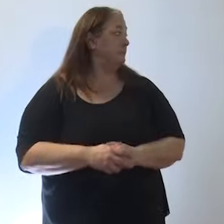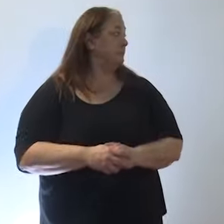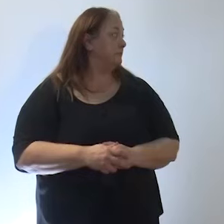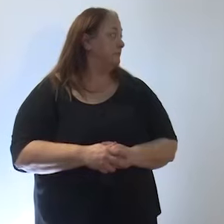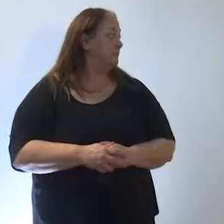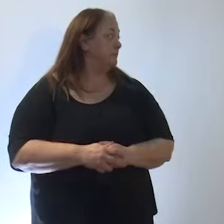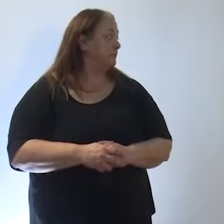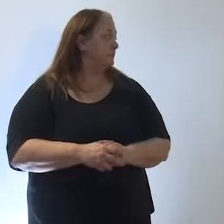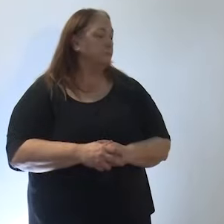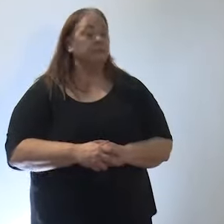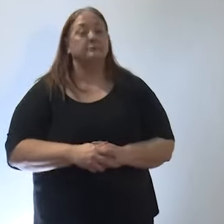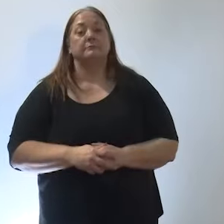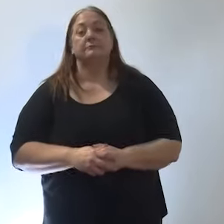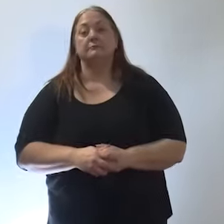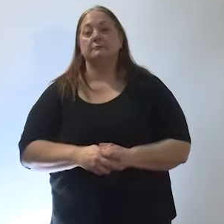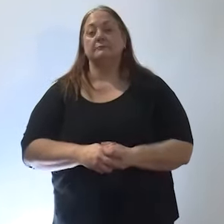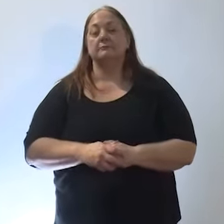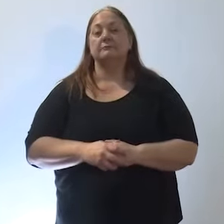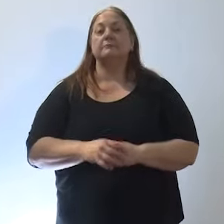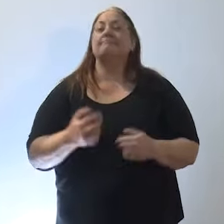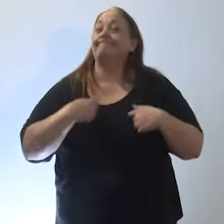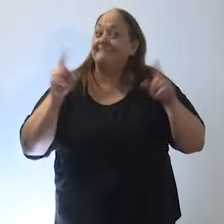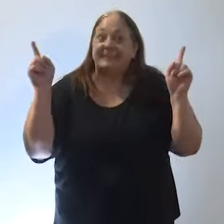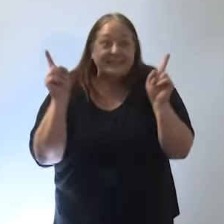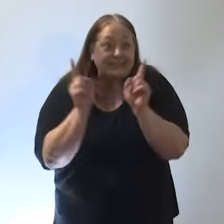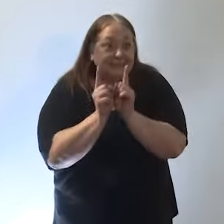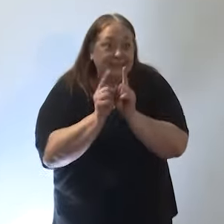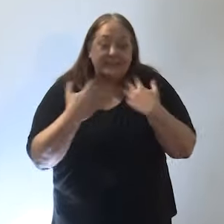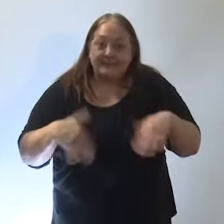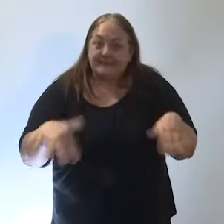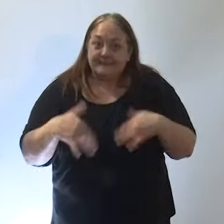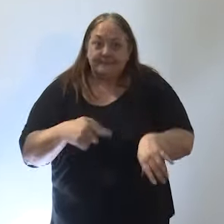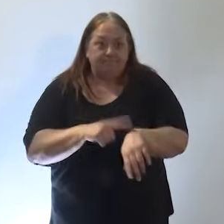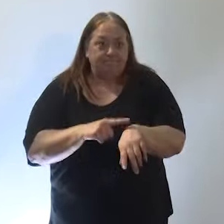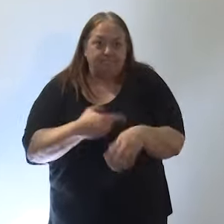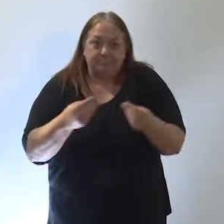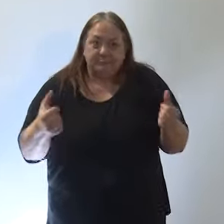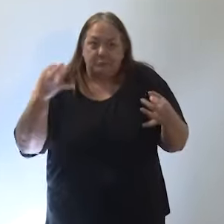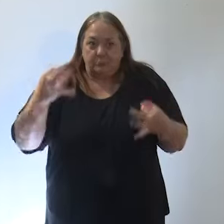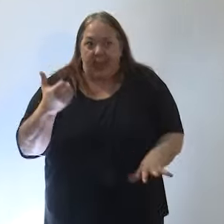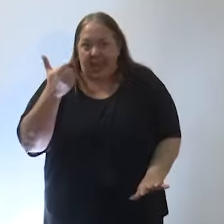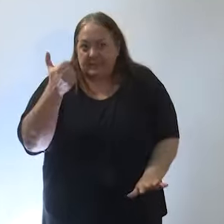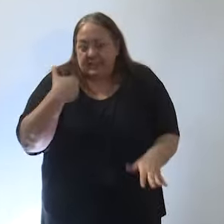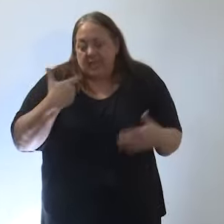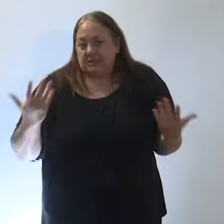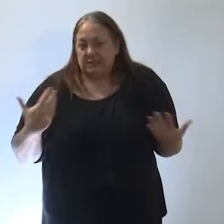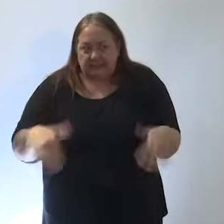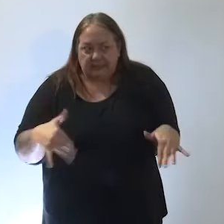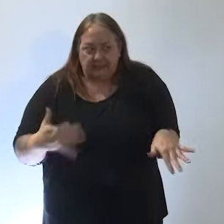Bueno voy a tratar de de ser muy breve Porque la idea era que termináramos a las 6 Así